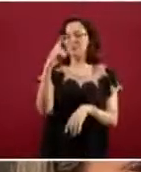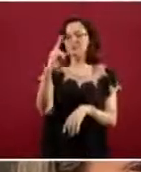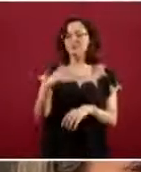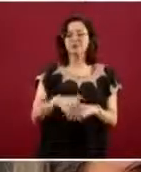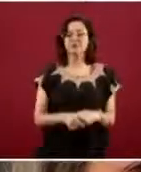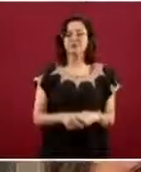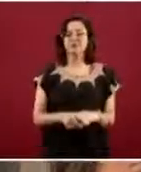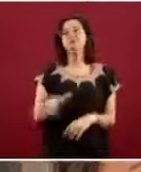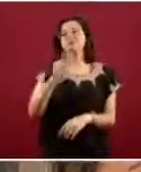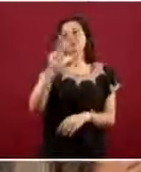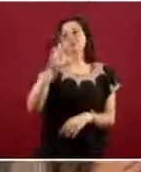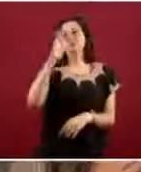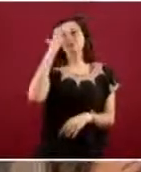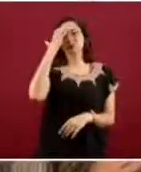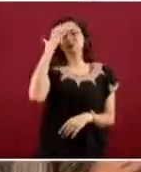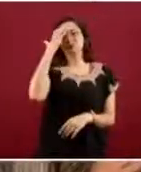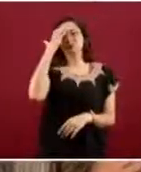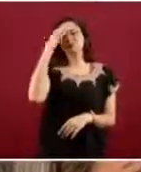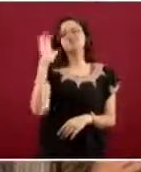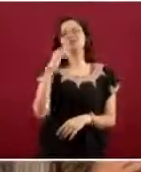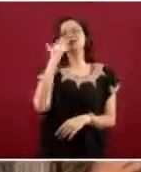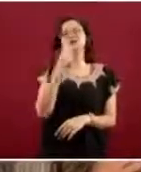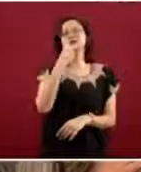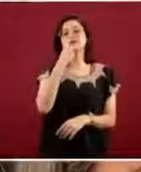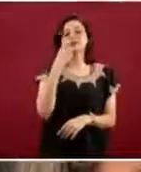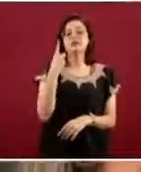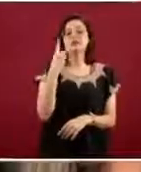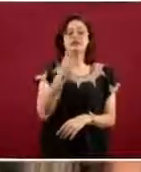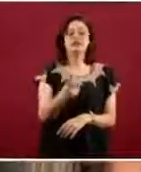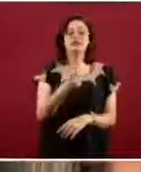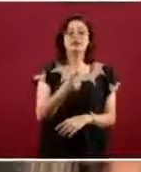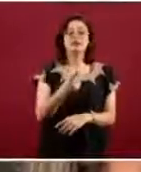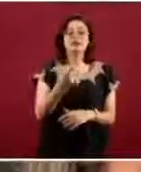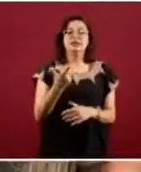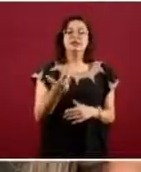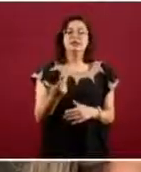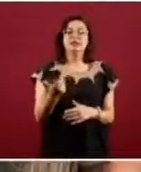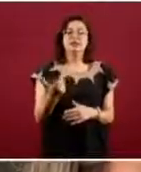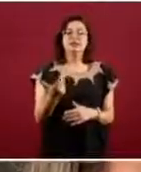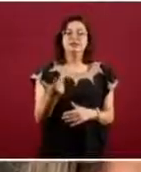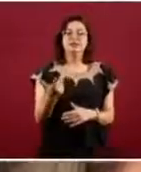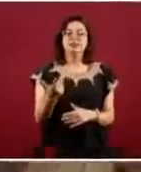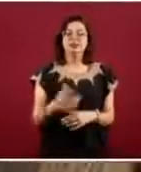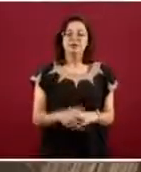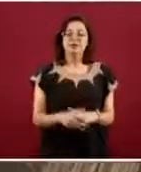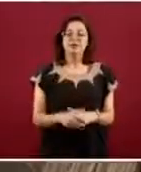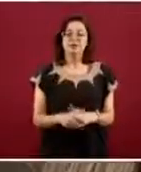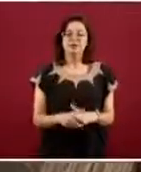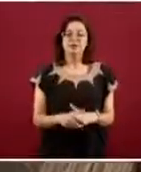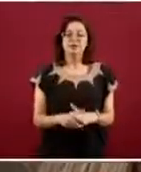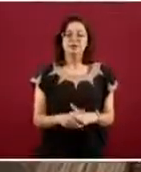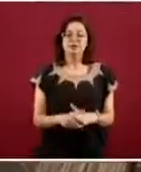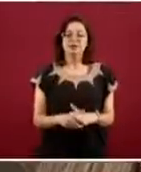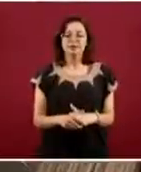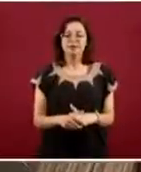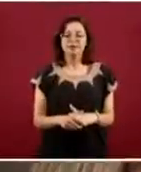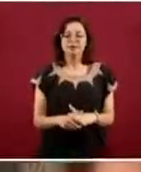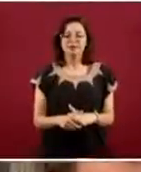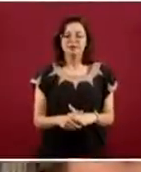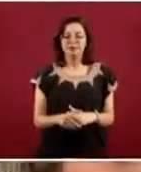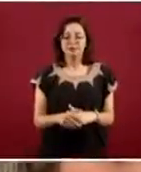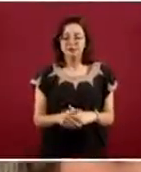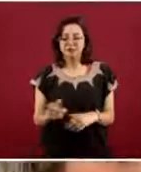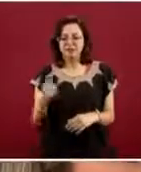un reconocimiento. Y quiero decir que la opinión en nuestras latitudes al respecto, como van ustedes, es muy buena y